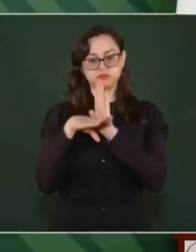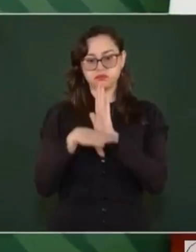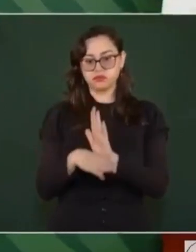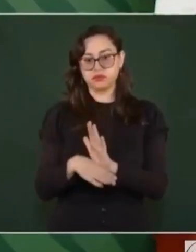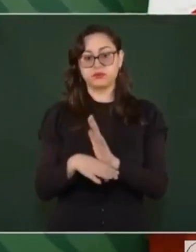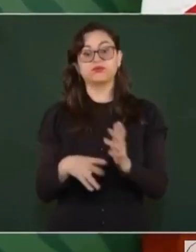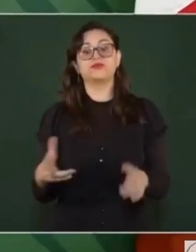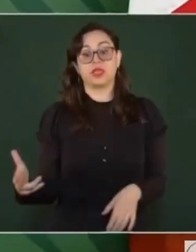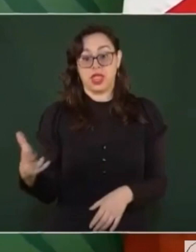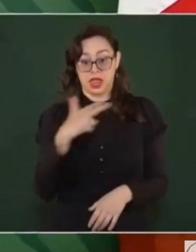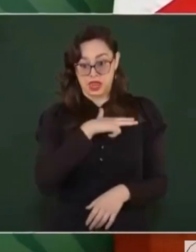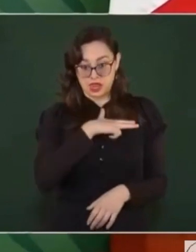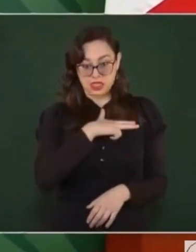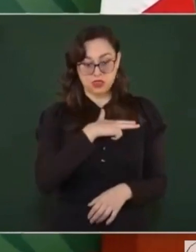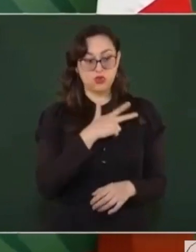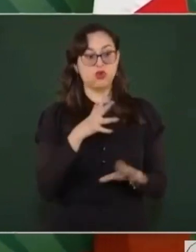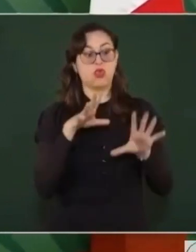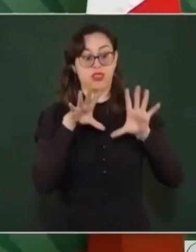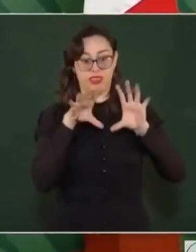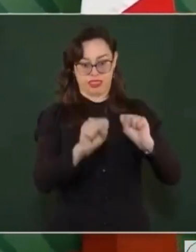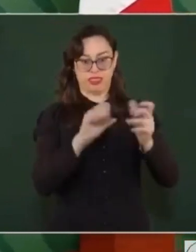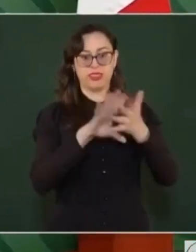Heridos y detenidos.